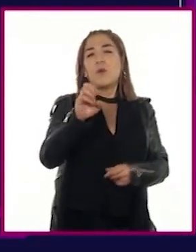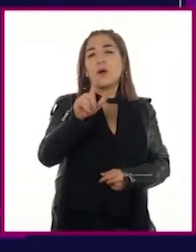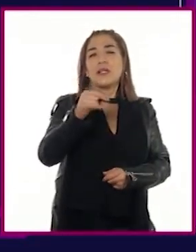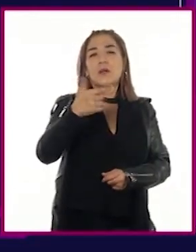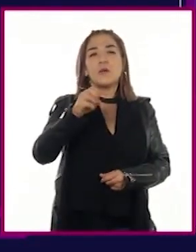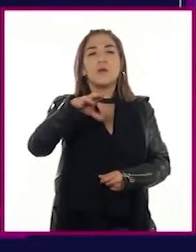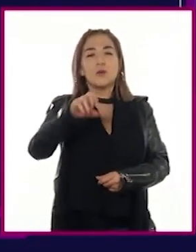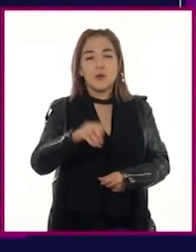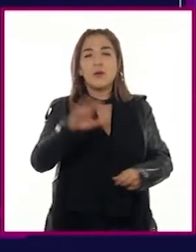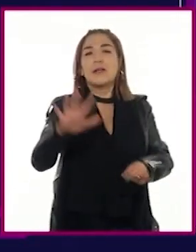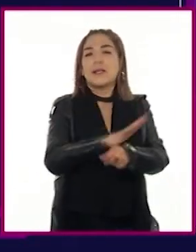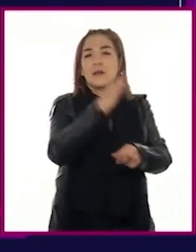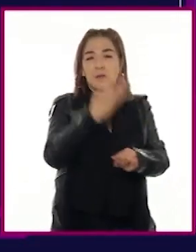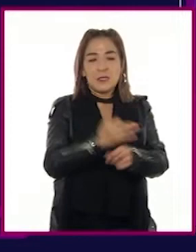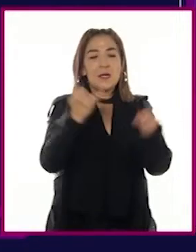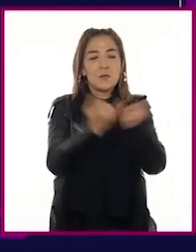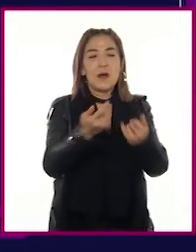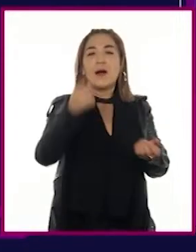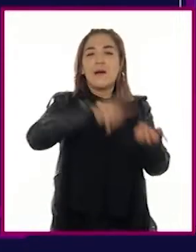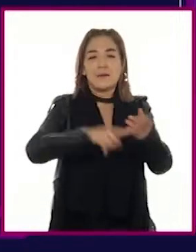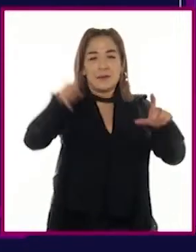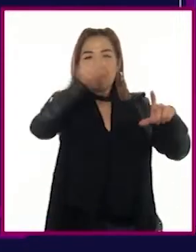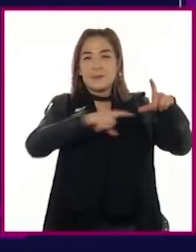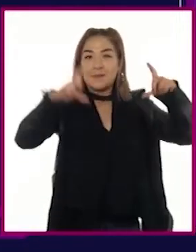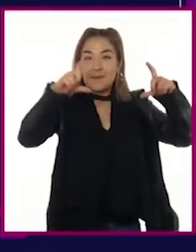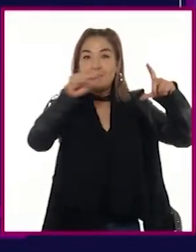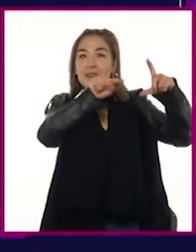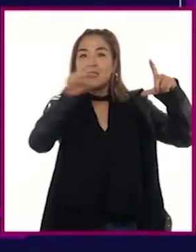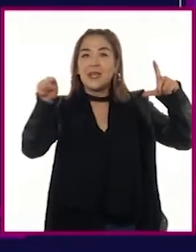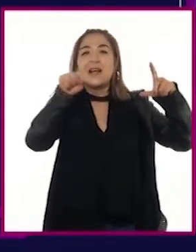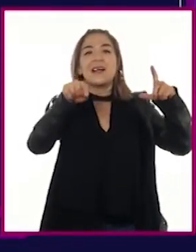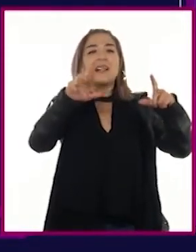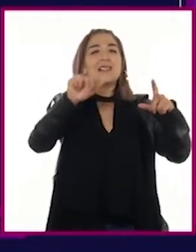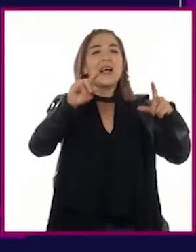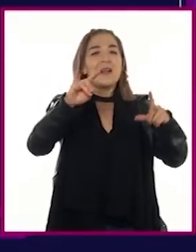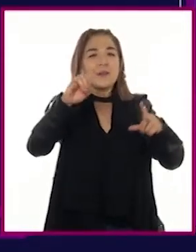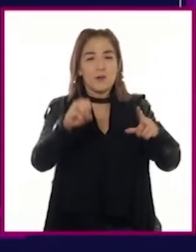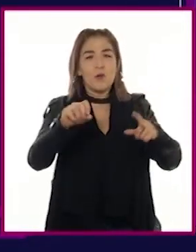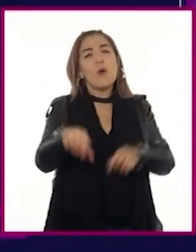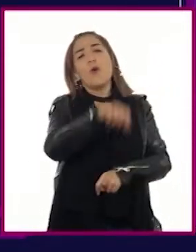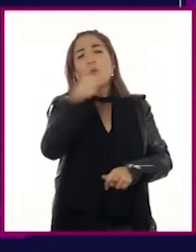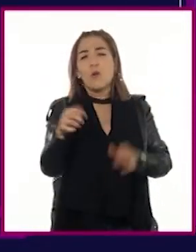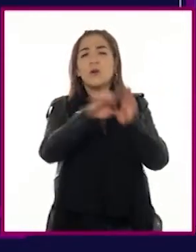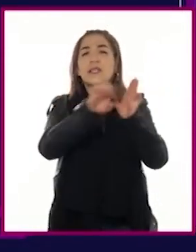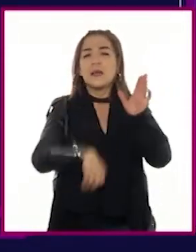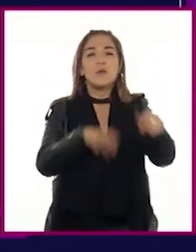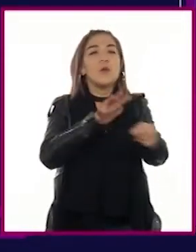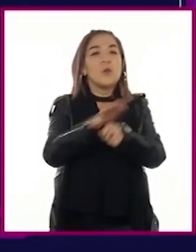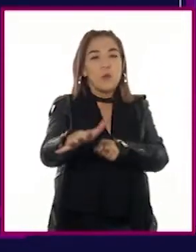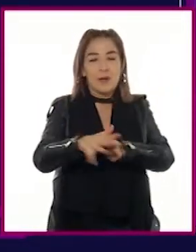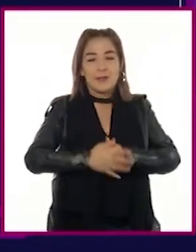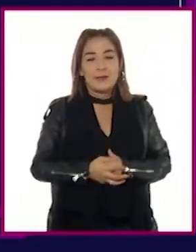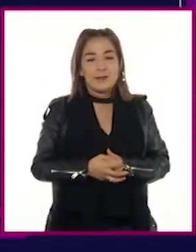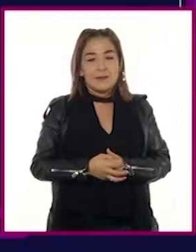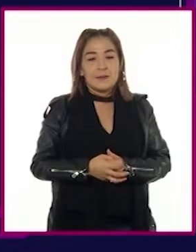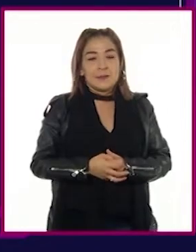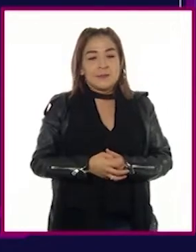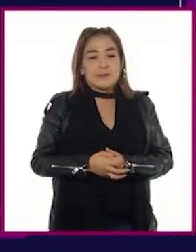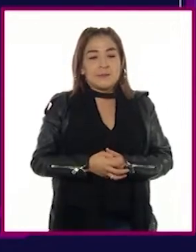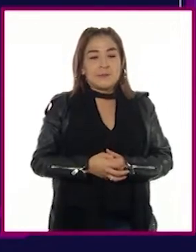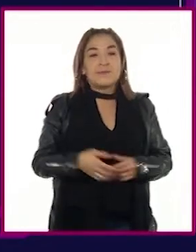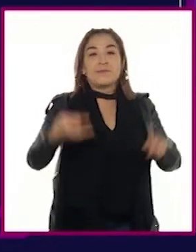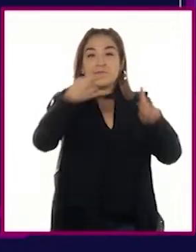L, o como el radio de una circunferencia. Otro ejemplo está en una de sus expresiones más sofisticadas, los lados